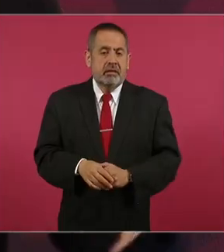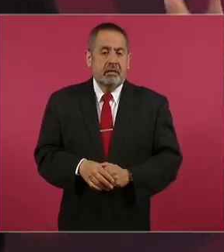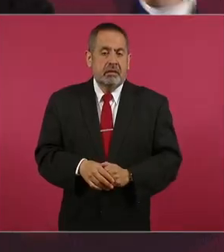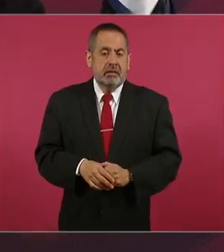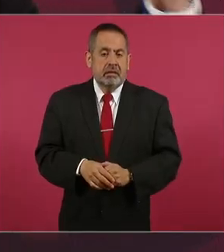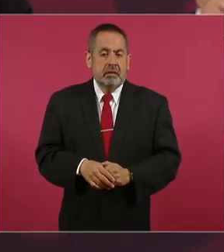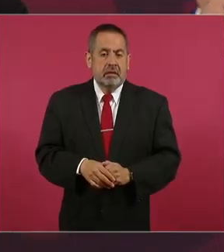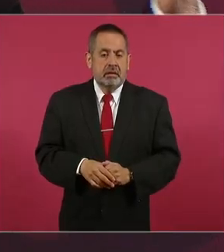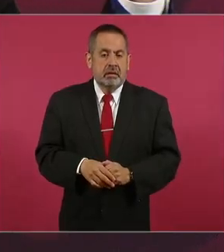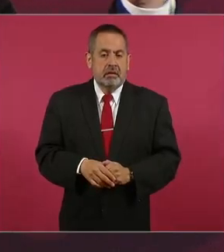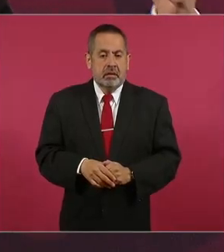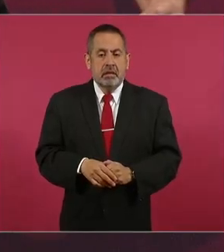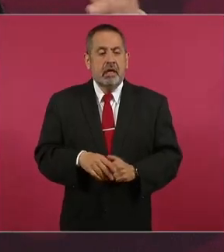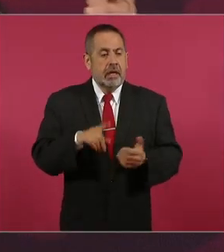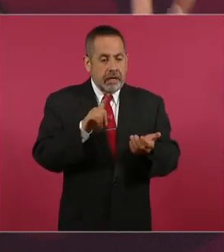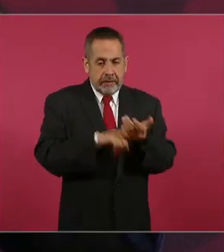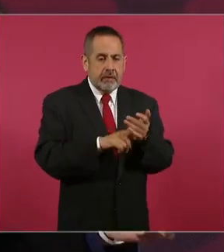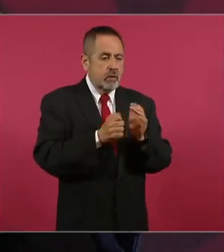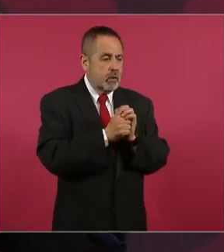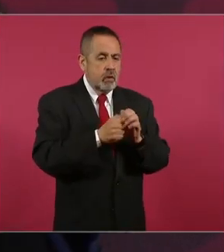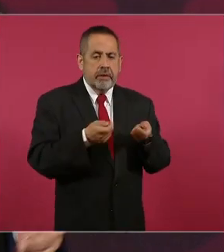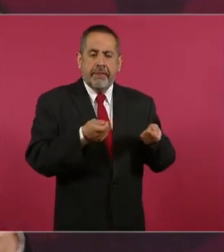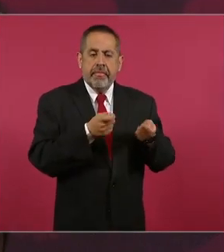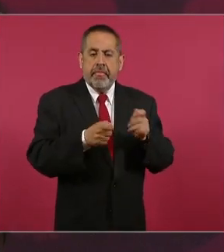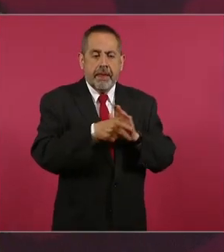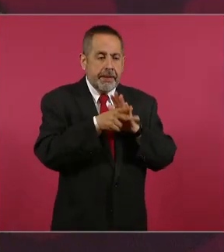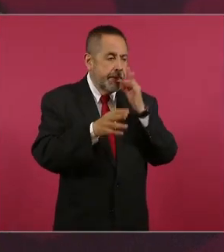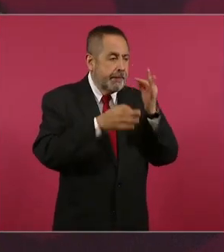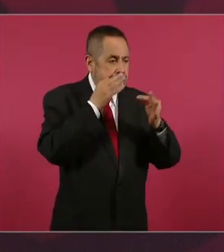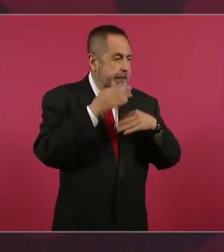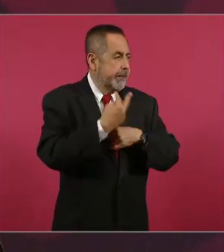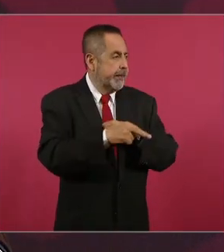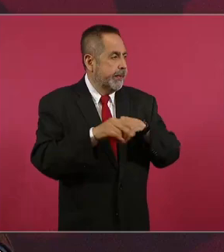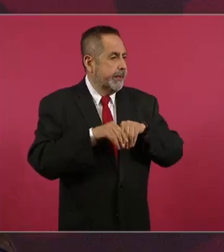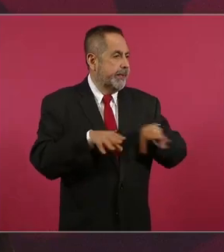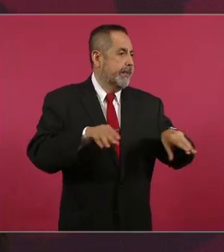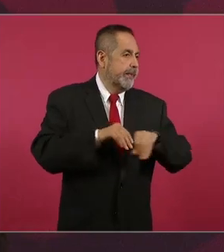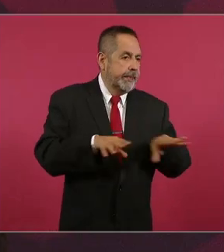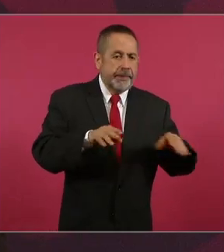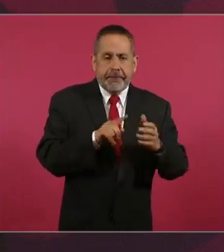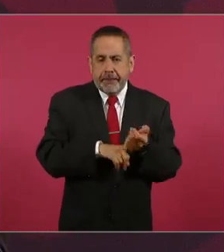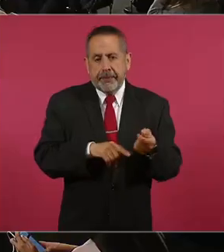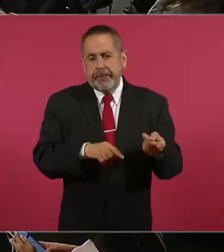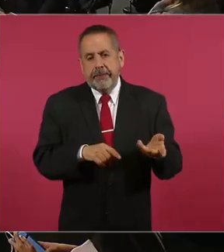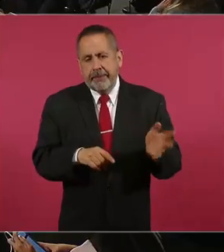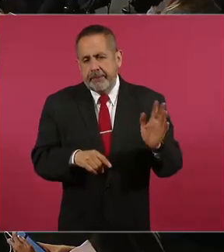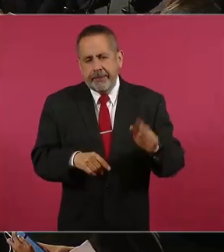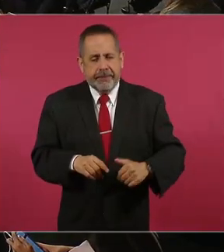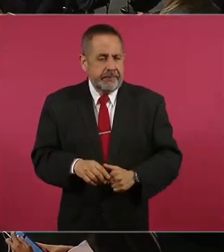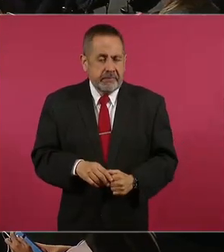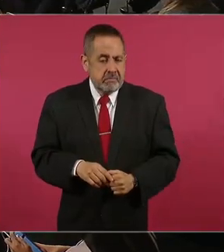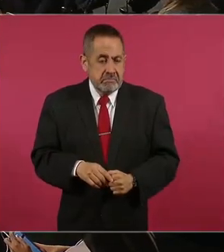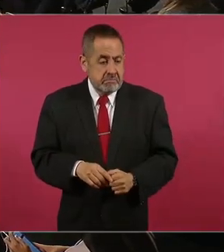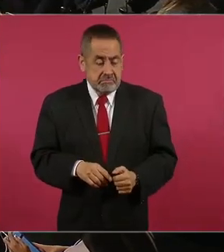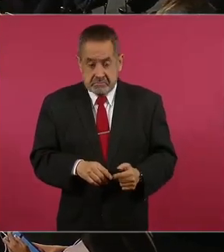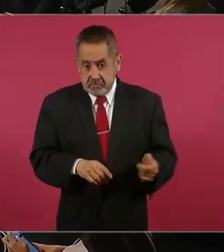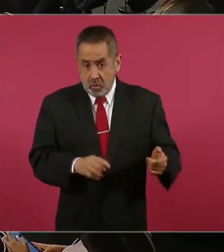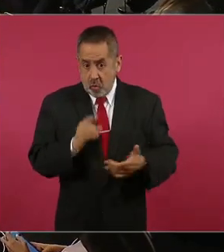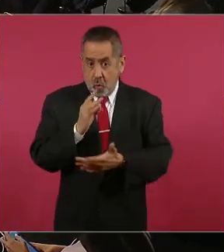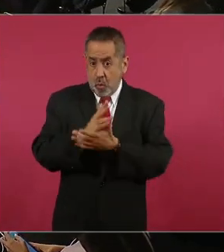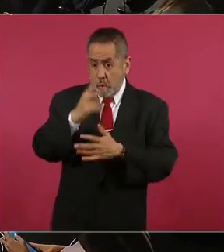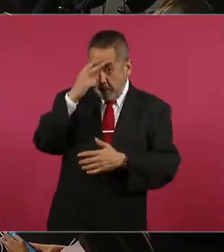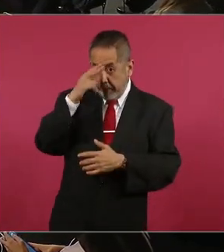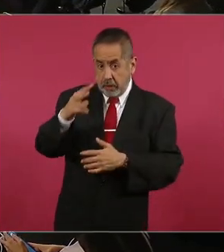y tienen que ver con los medios de información, de comunicación. Pero esto no solo es un asunto de